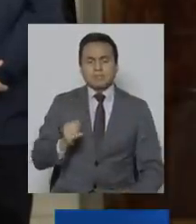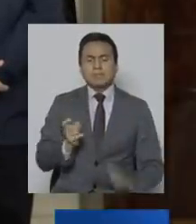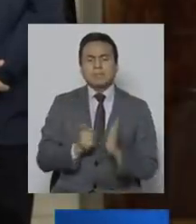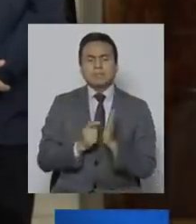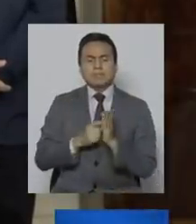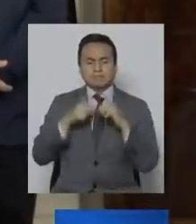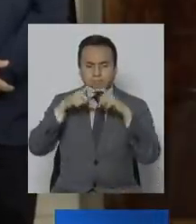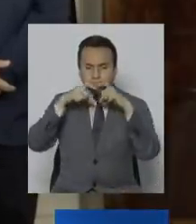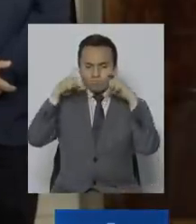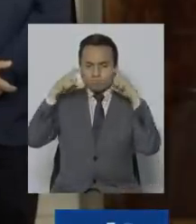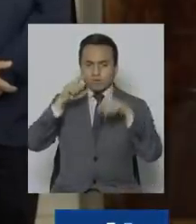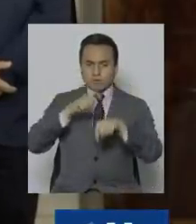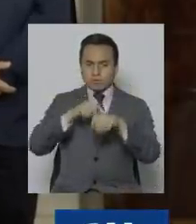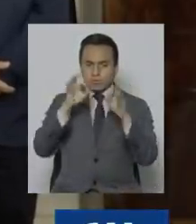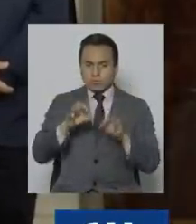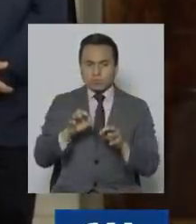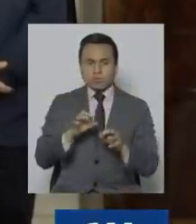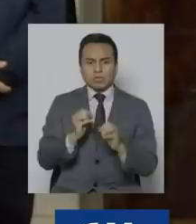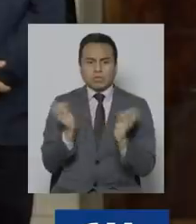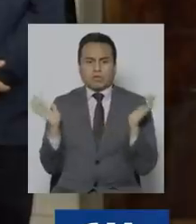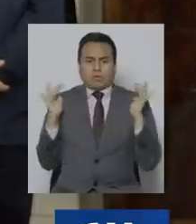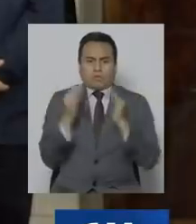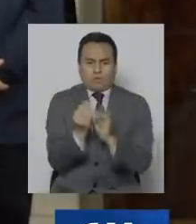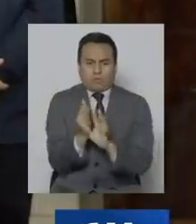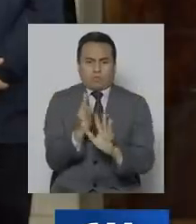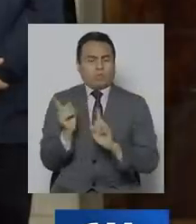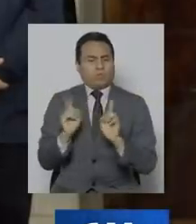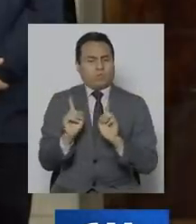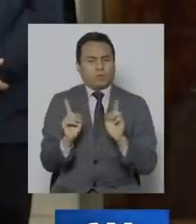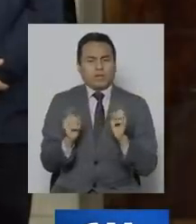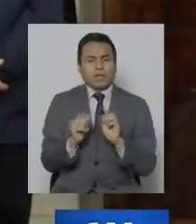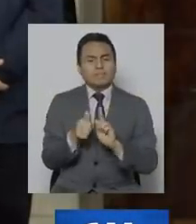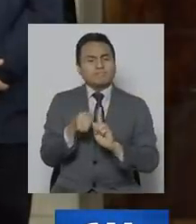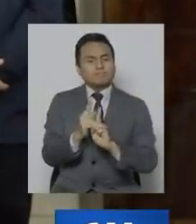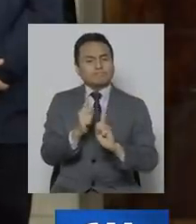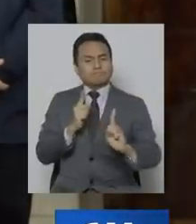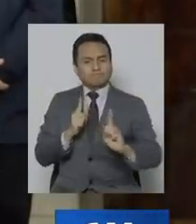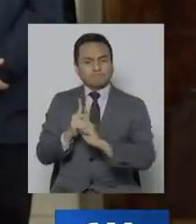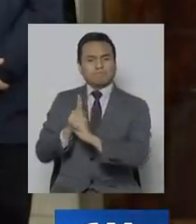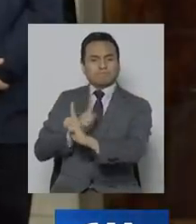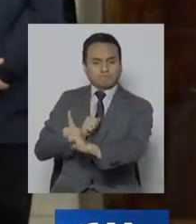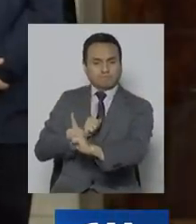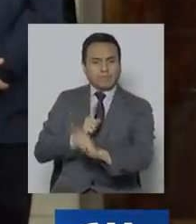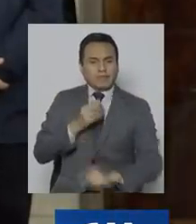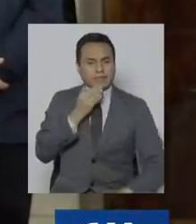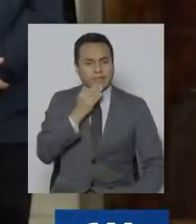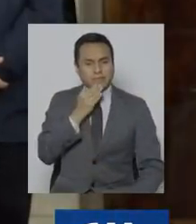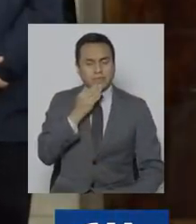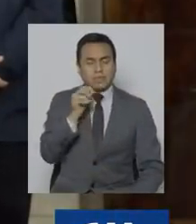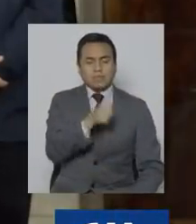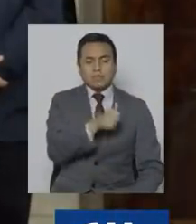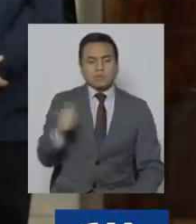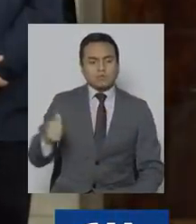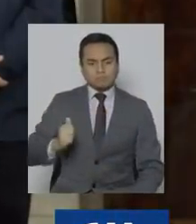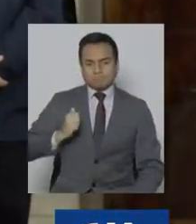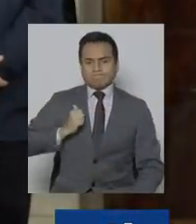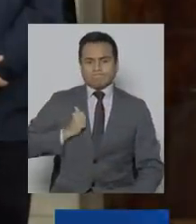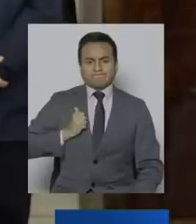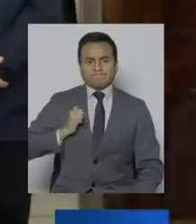cuando corresponde, evitar aglomeraciones, mantener el distanciamiento social, pero también que todos